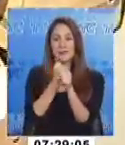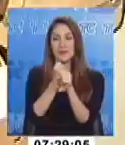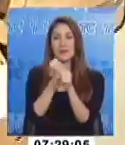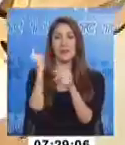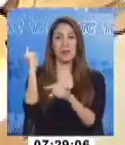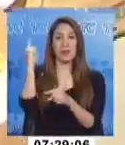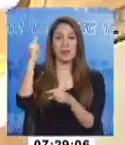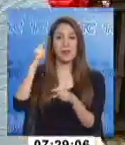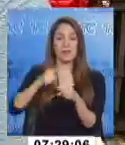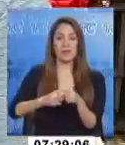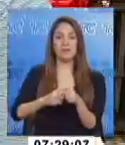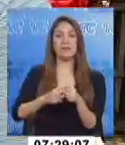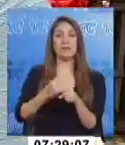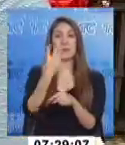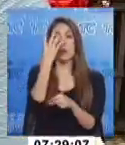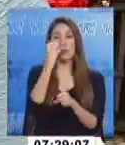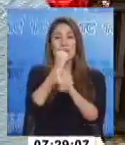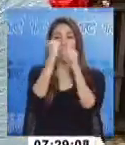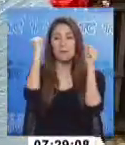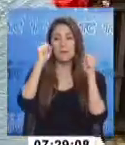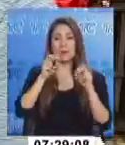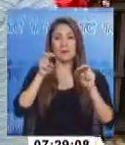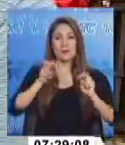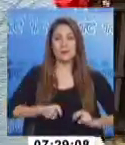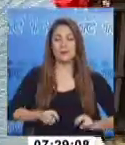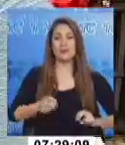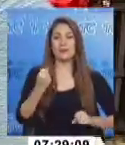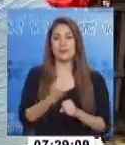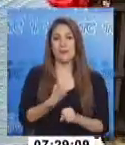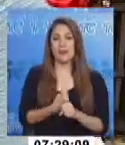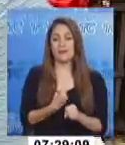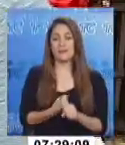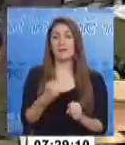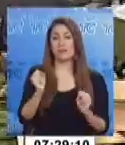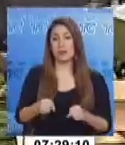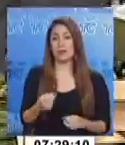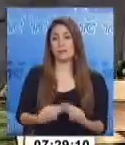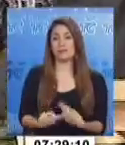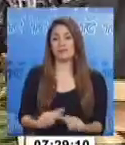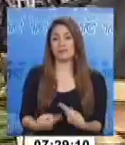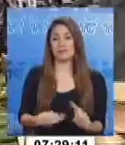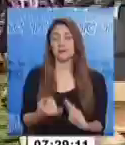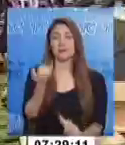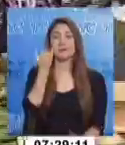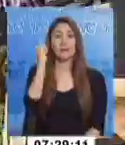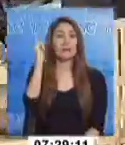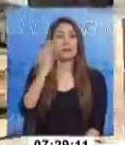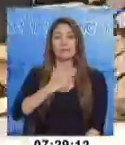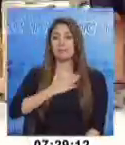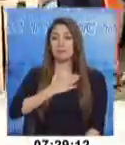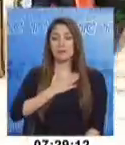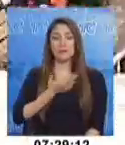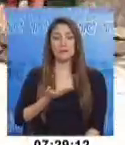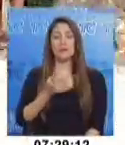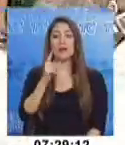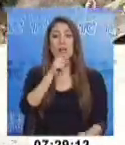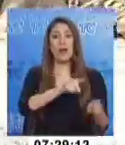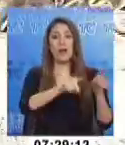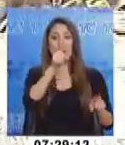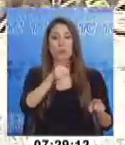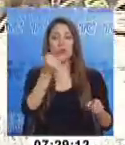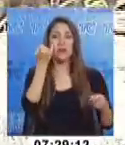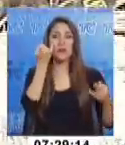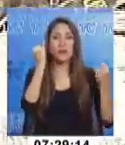tarde? Viniendo de las 4 de la mañana a coger puestito aquí para poder trabajar, para poder subsistir. Y la situación es similar, pues varios vendedores